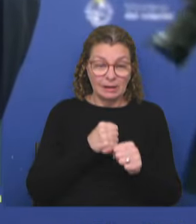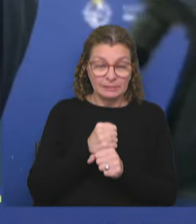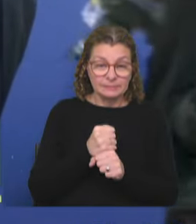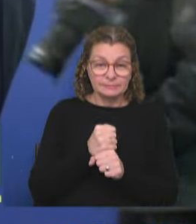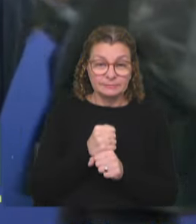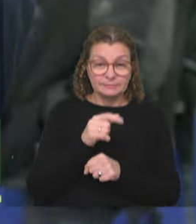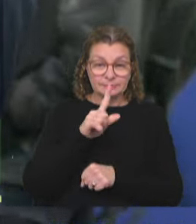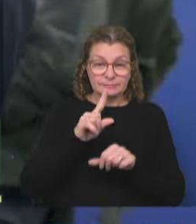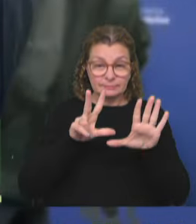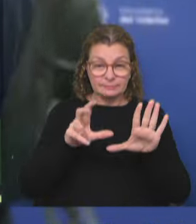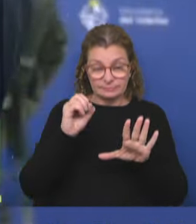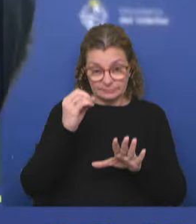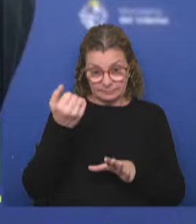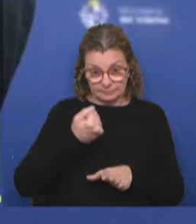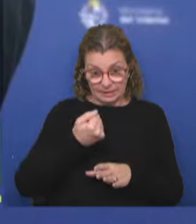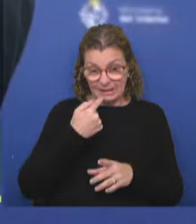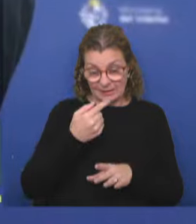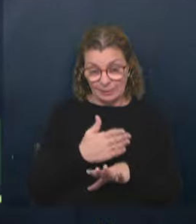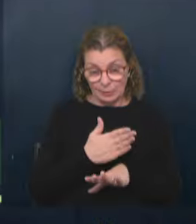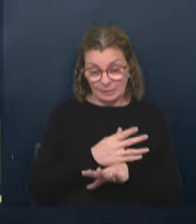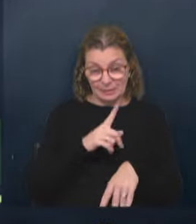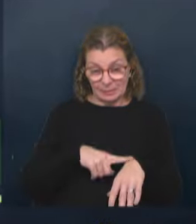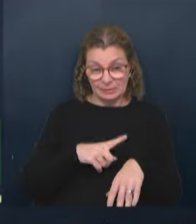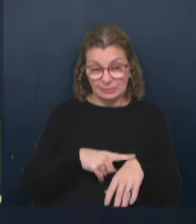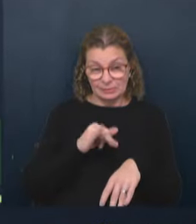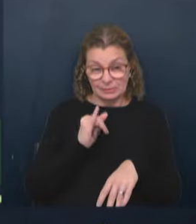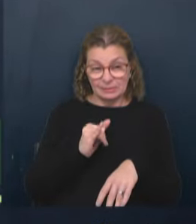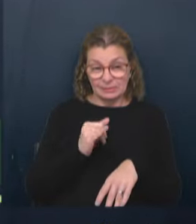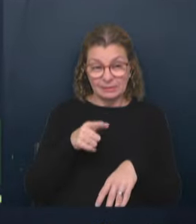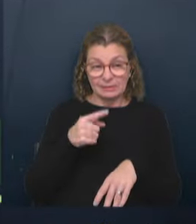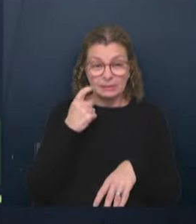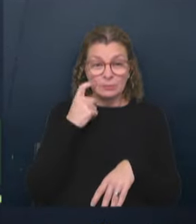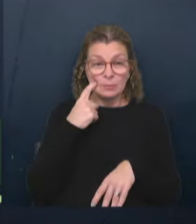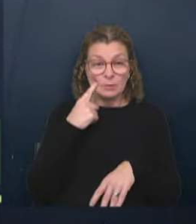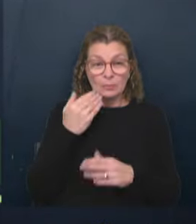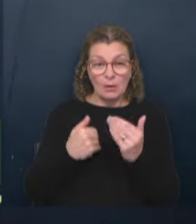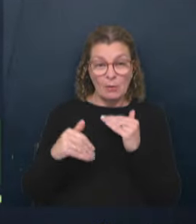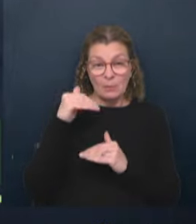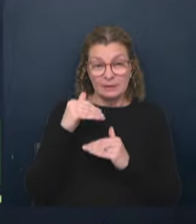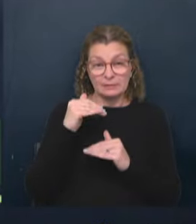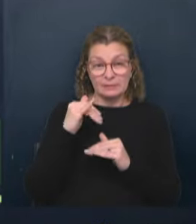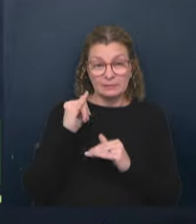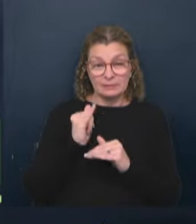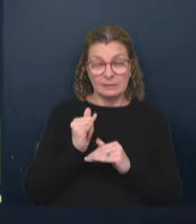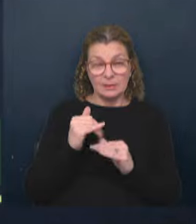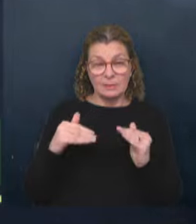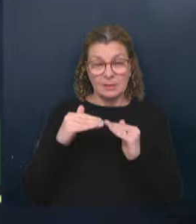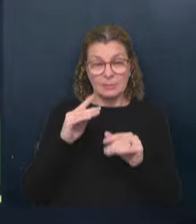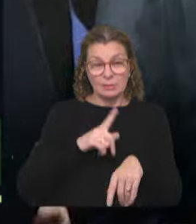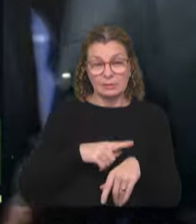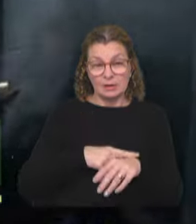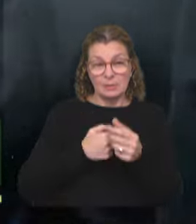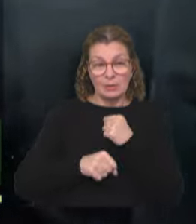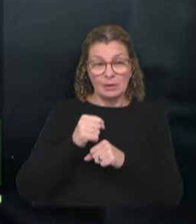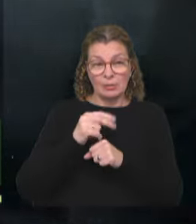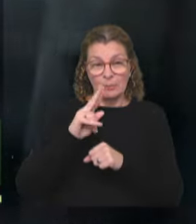hubo 180 homicidios, como lo adelantamos hace minutos. Esa cifra representa un aumento respecto al mismo periodo de